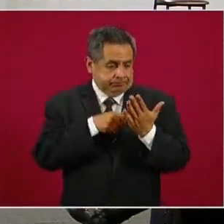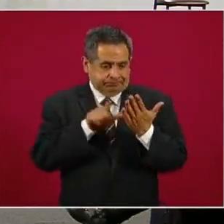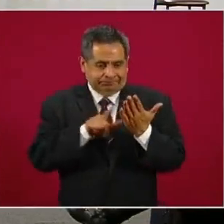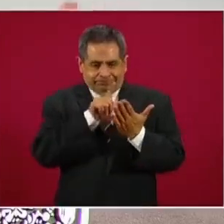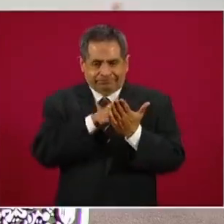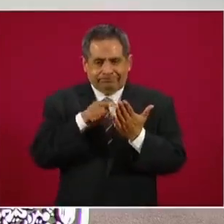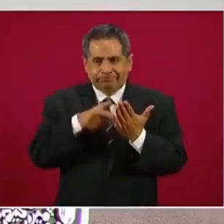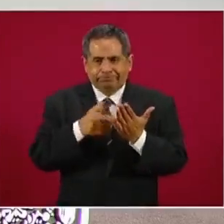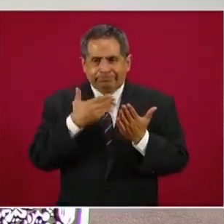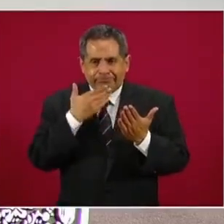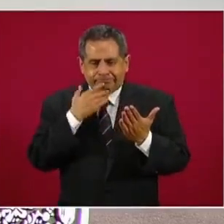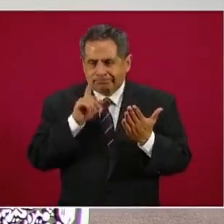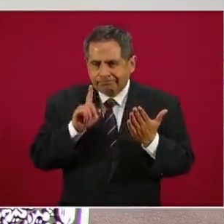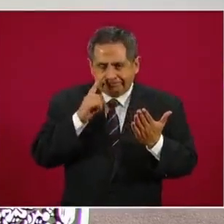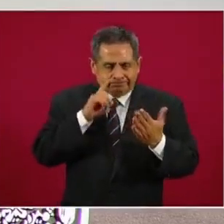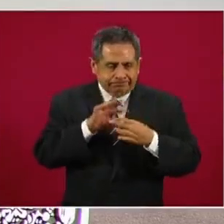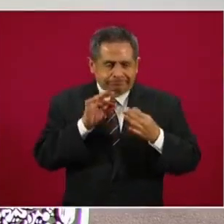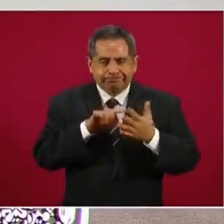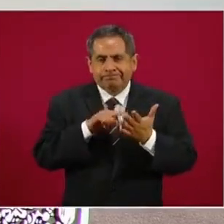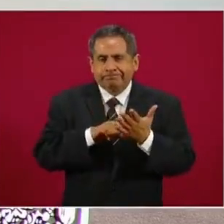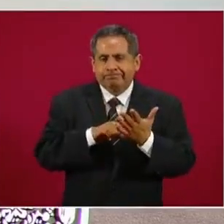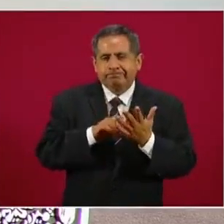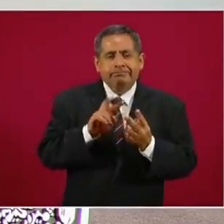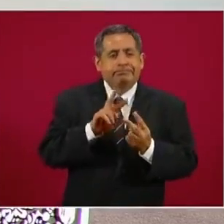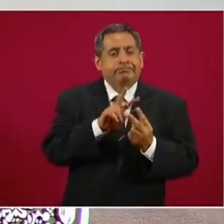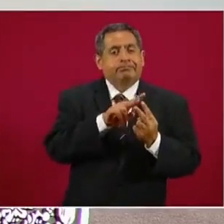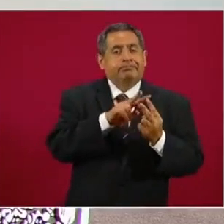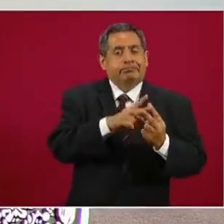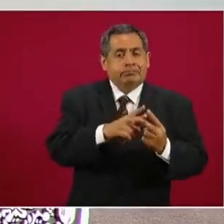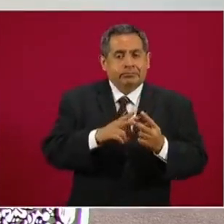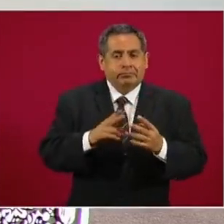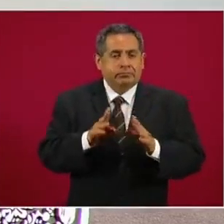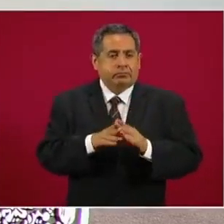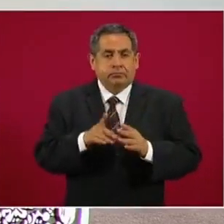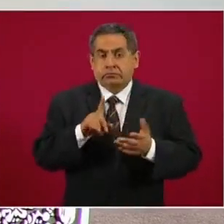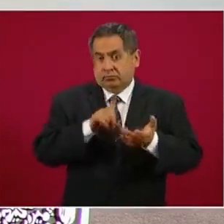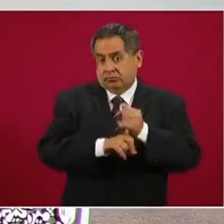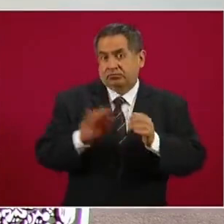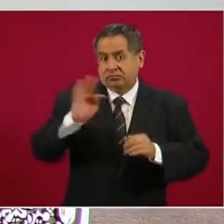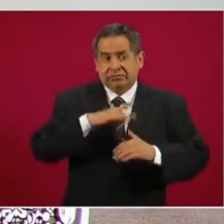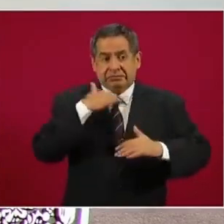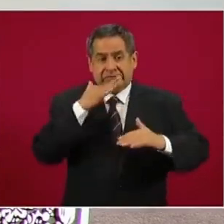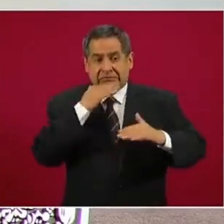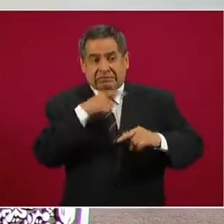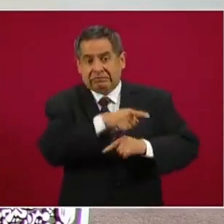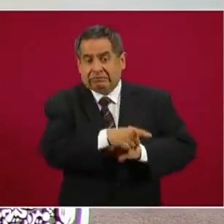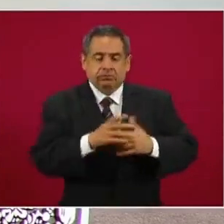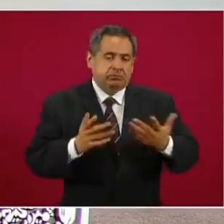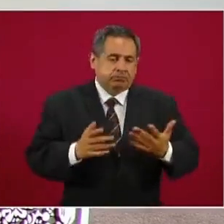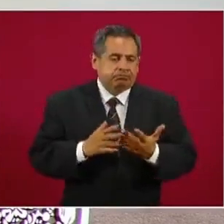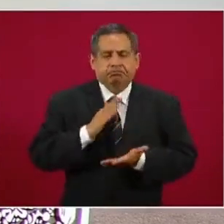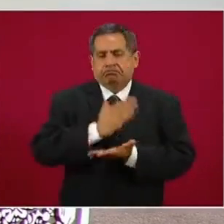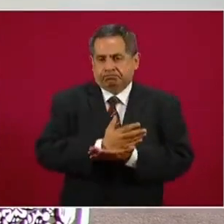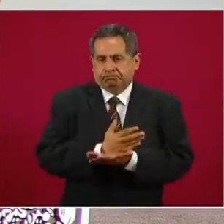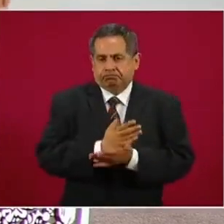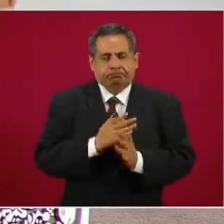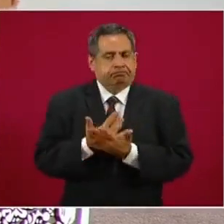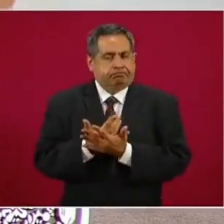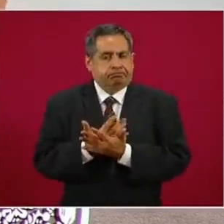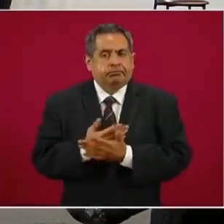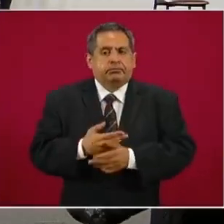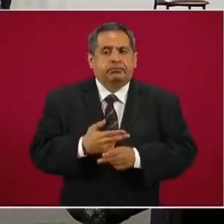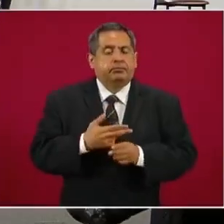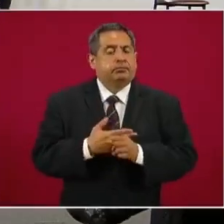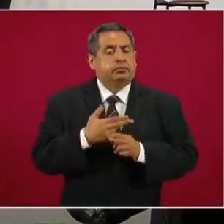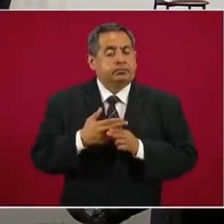un esquema que se puede tipificar incluso en esquema de defraudación fiscal, también se detienen. Eso se